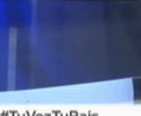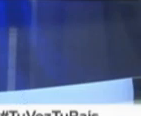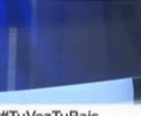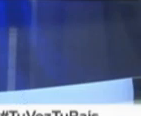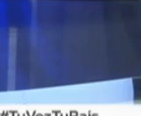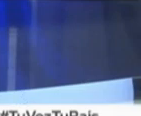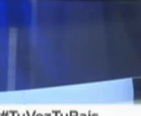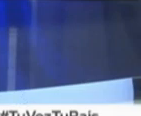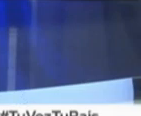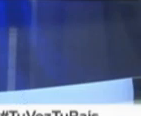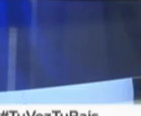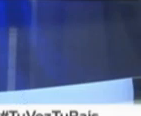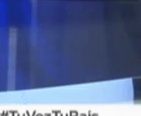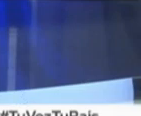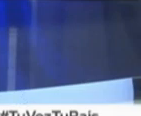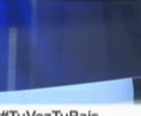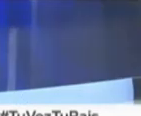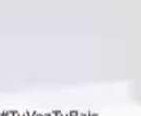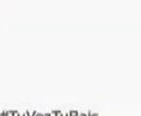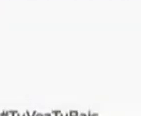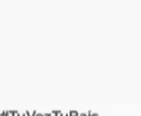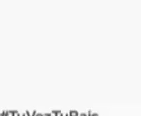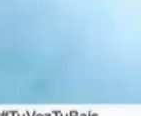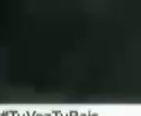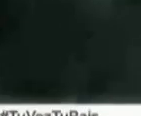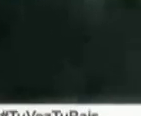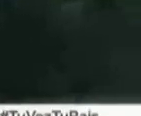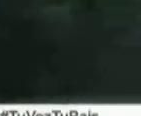recorrió un campo de refugiados.